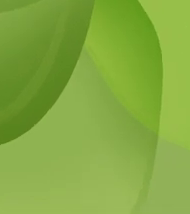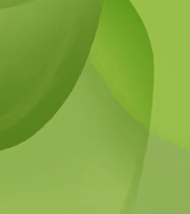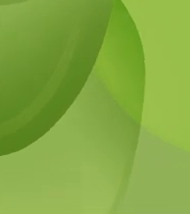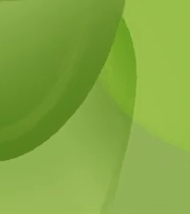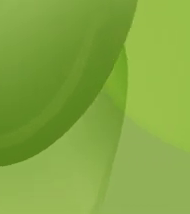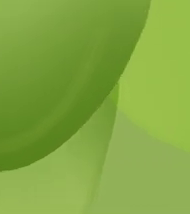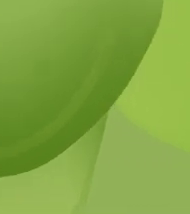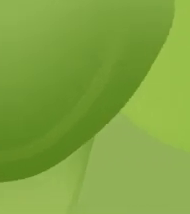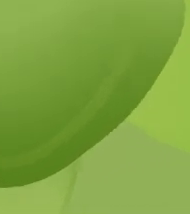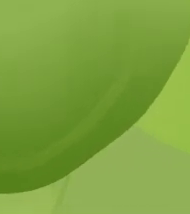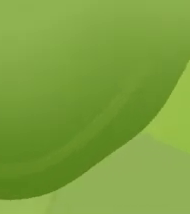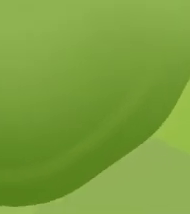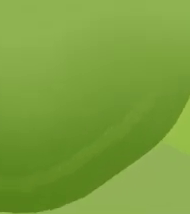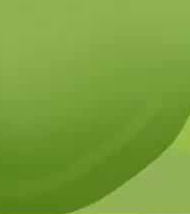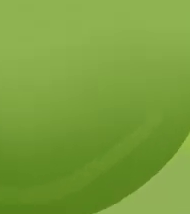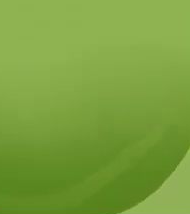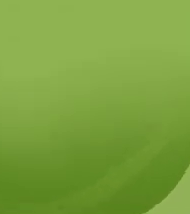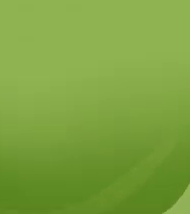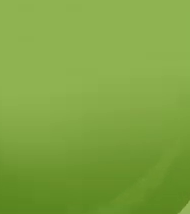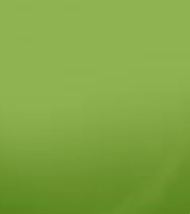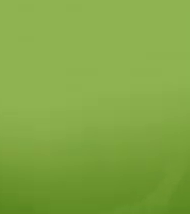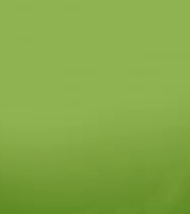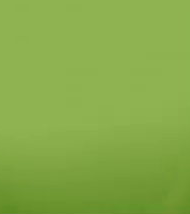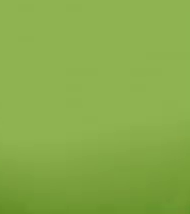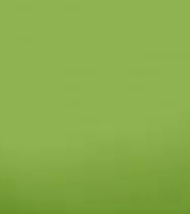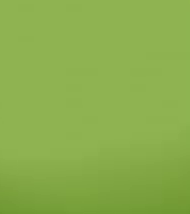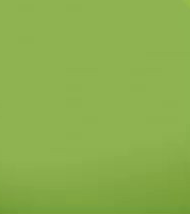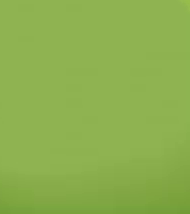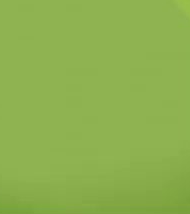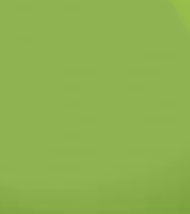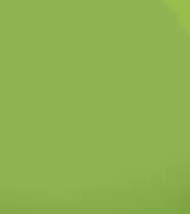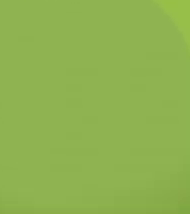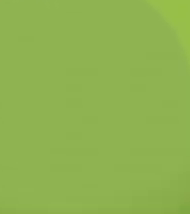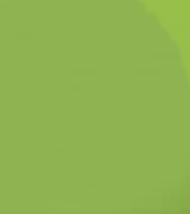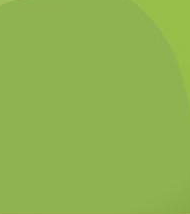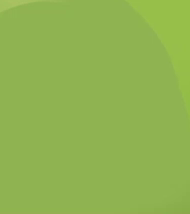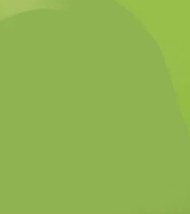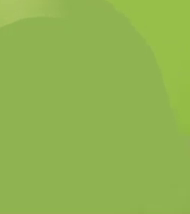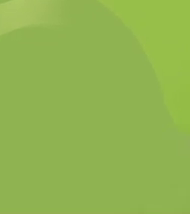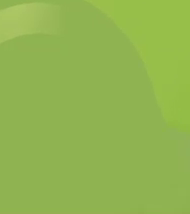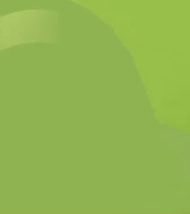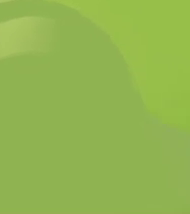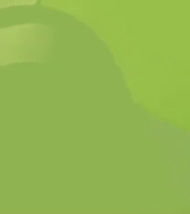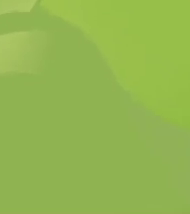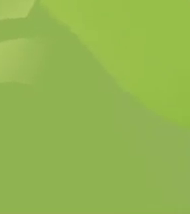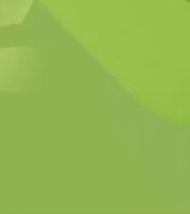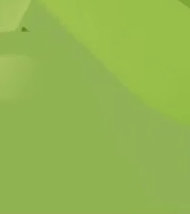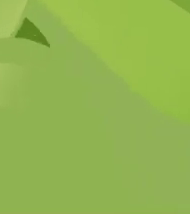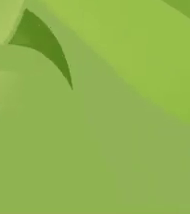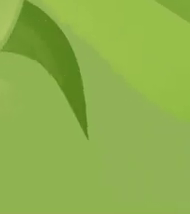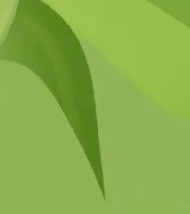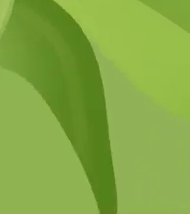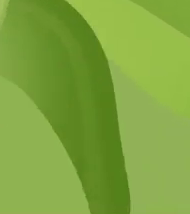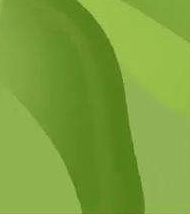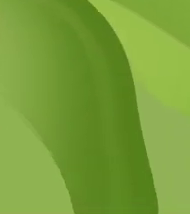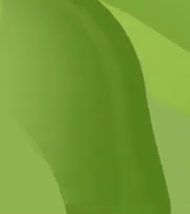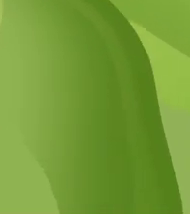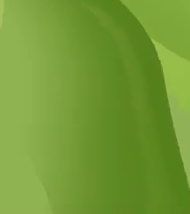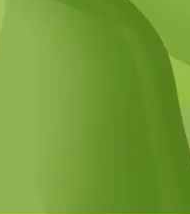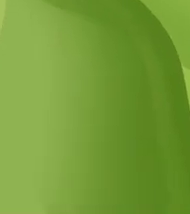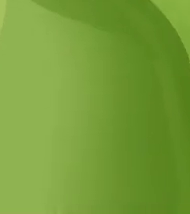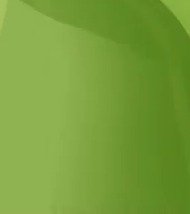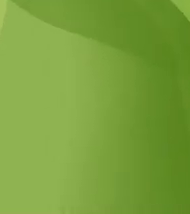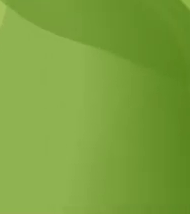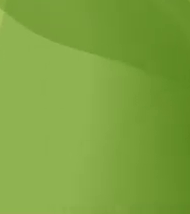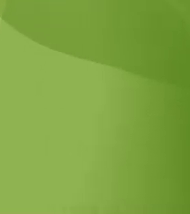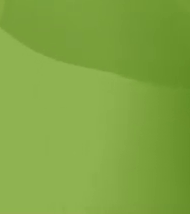Yo les voy a presentar un tema, que es el de los concheros, que es original de aquí de México. Es